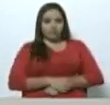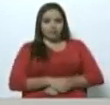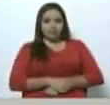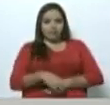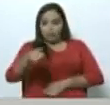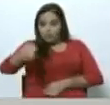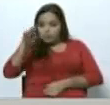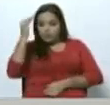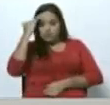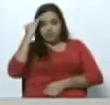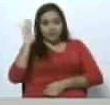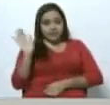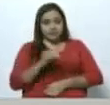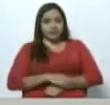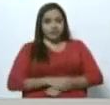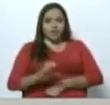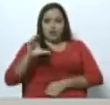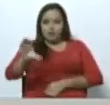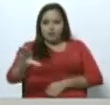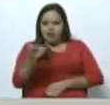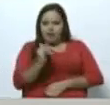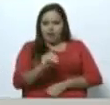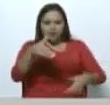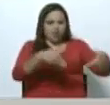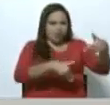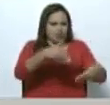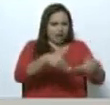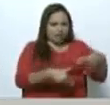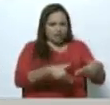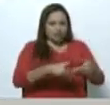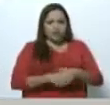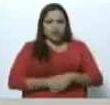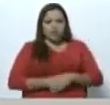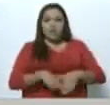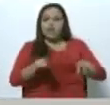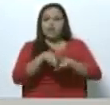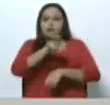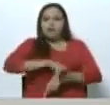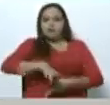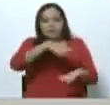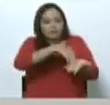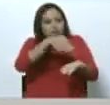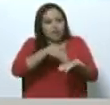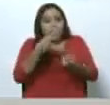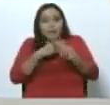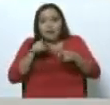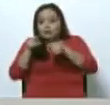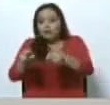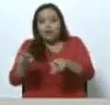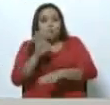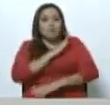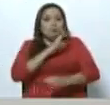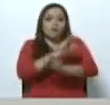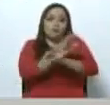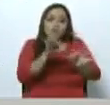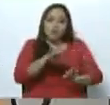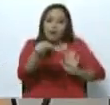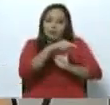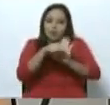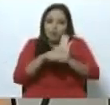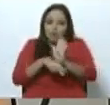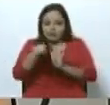Ustedes saben. Un país que termina votándose con fotocopiadora, pero bueno, esas son sus reglas.